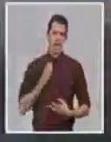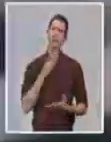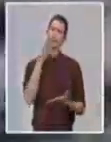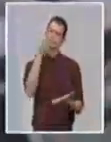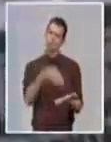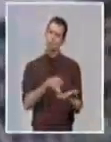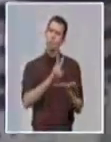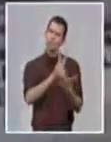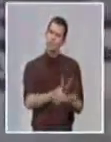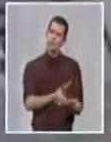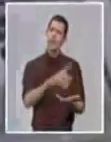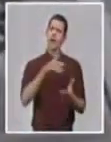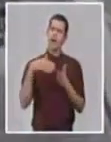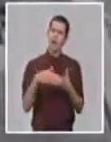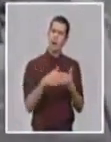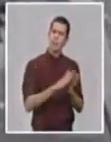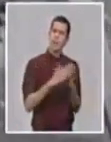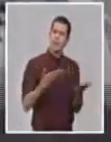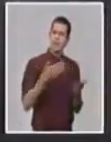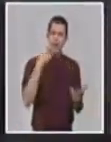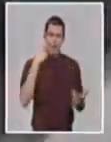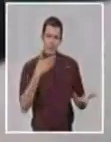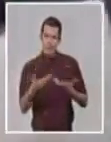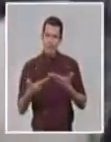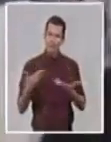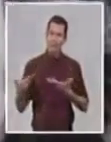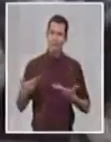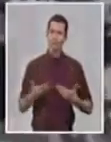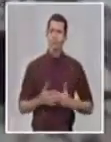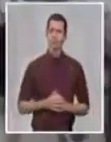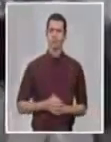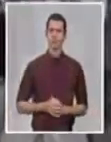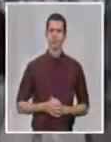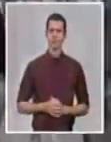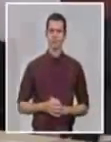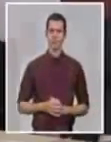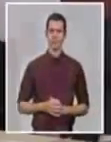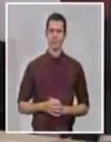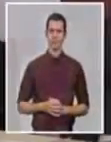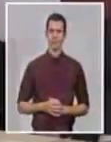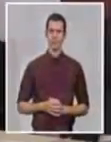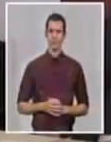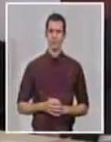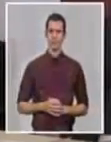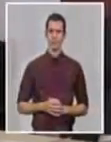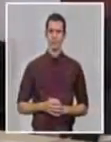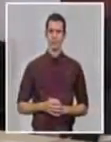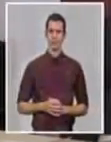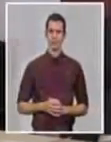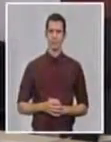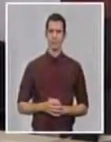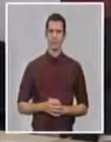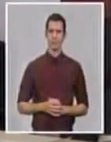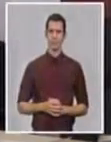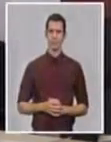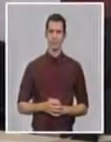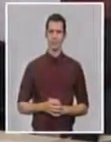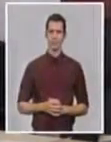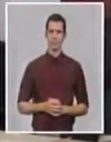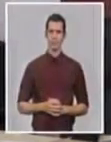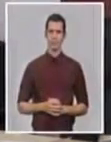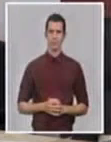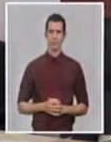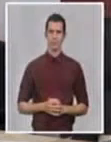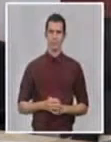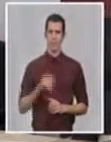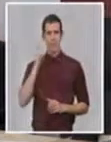son especiales. En primer lugar, el periódico Granma, cuando empieza es un periódico grande, le decían